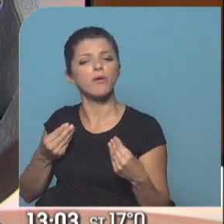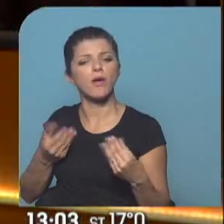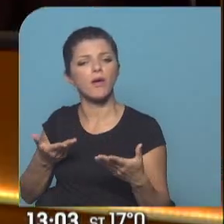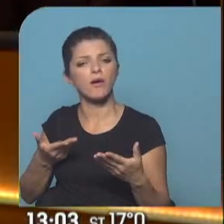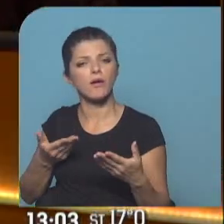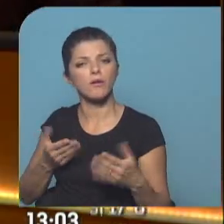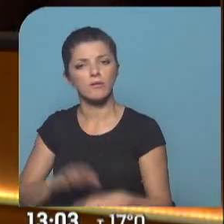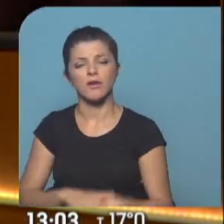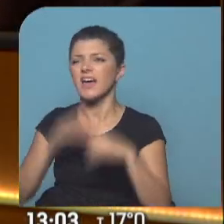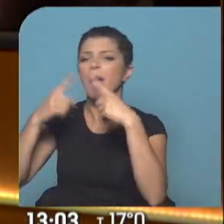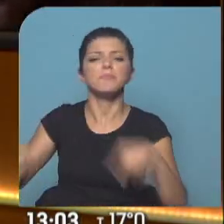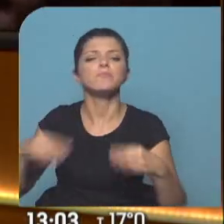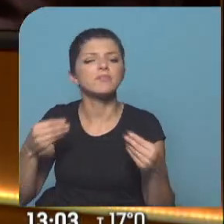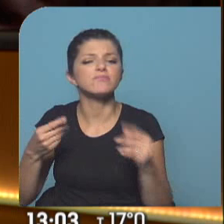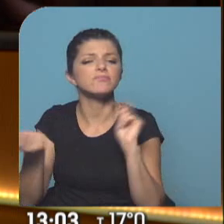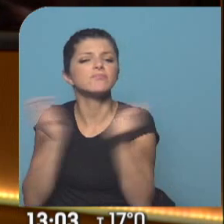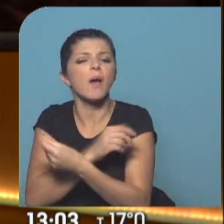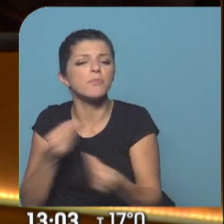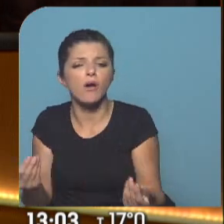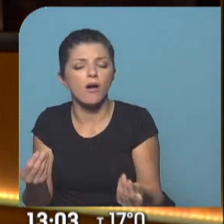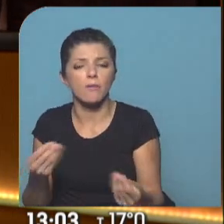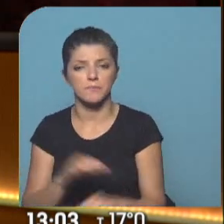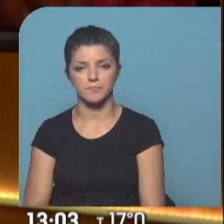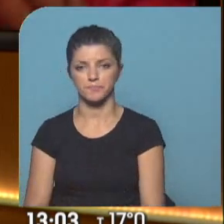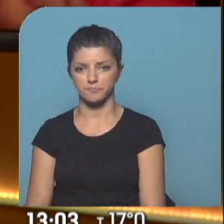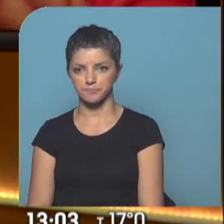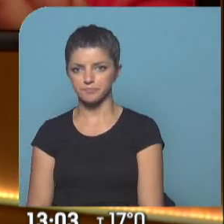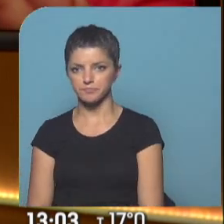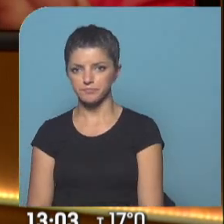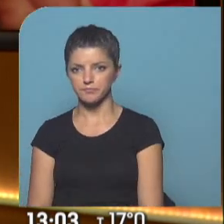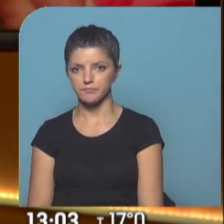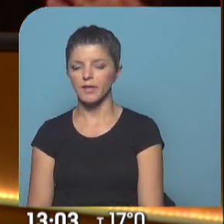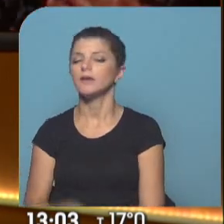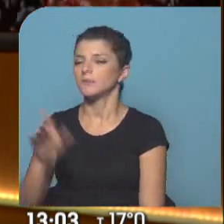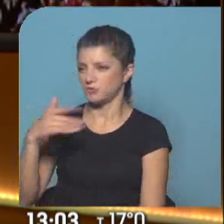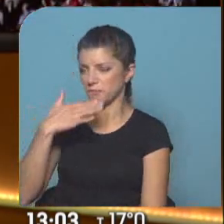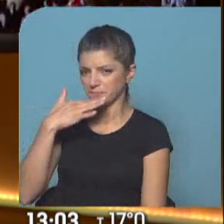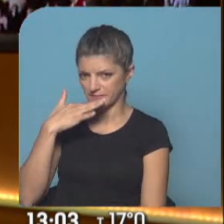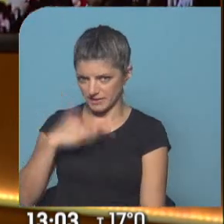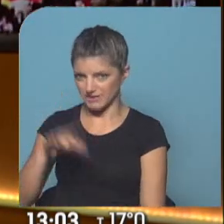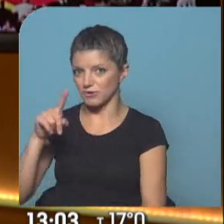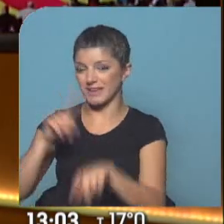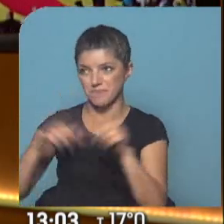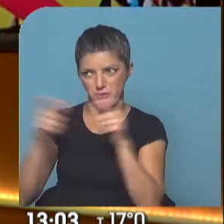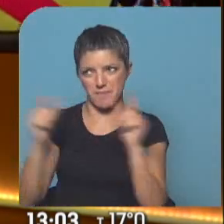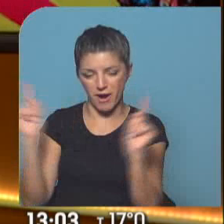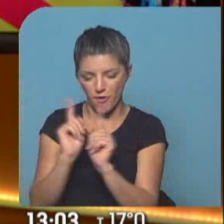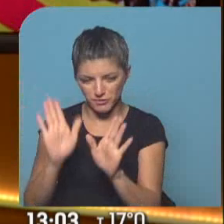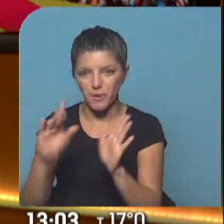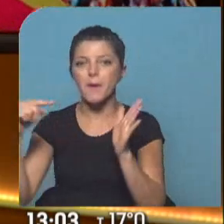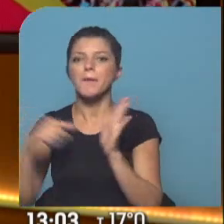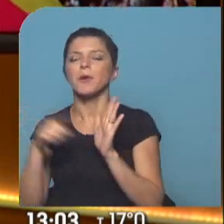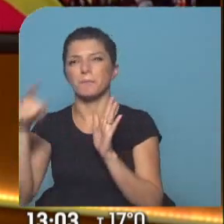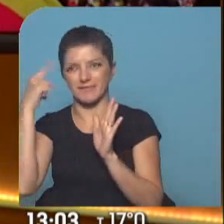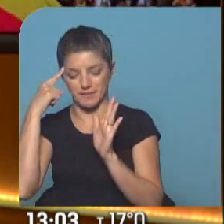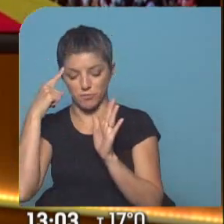El hastío. Yo creo que llega un momento que, entiendo la brevedad del programa, ¿no? Pero estamos en un cambio de época,